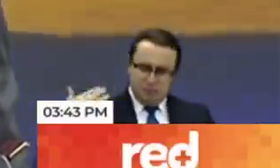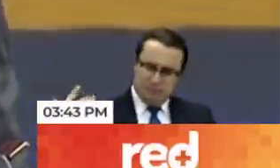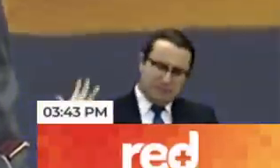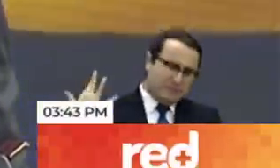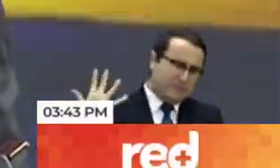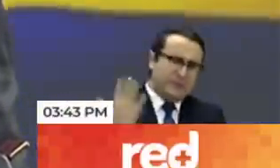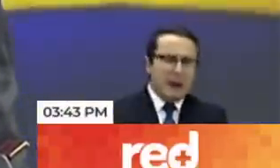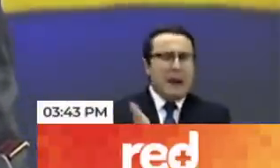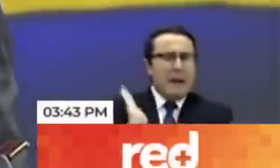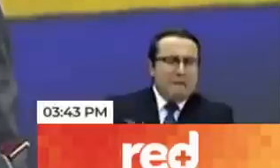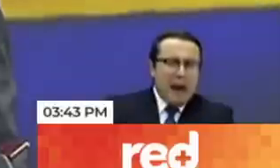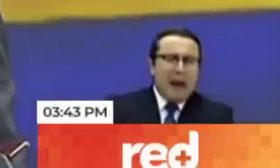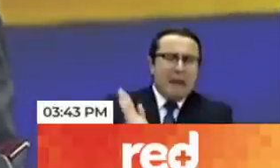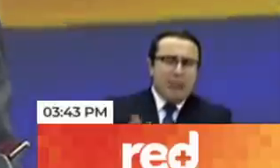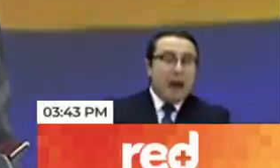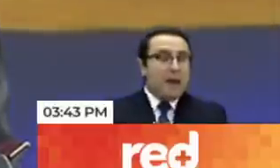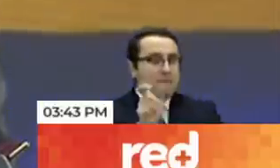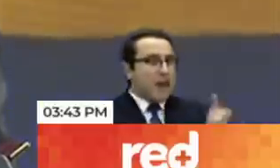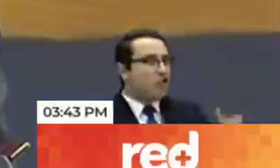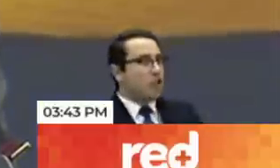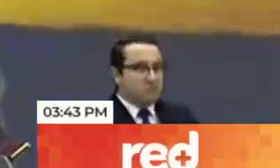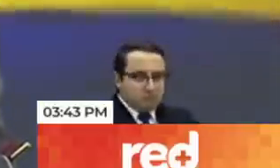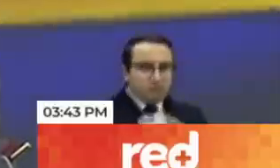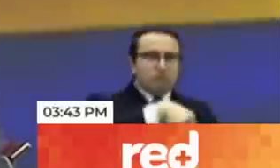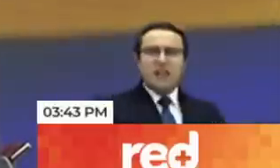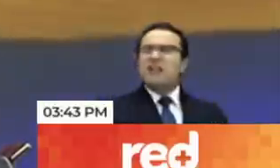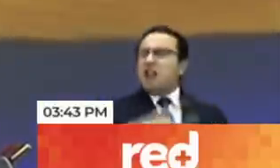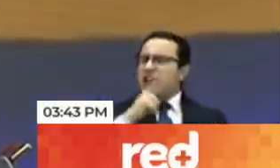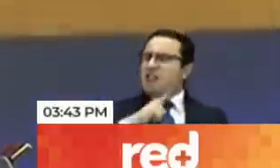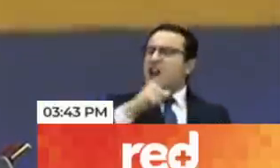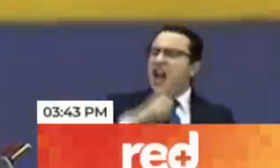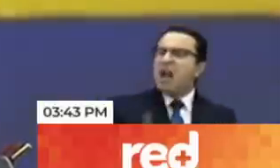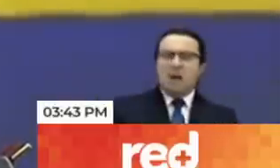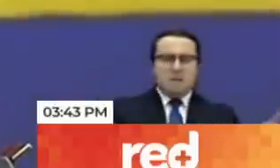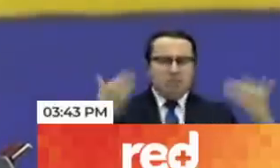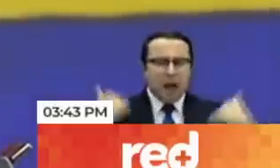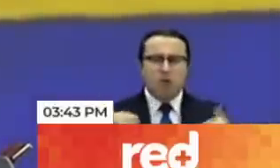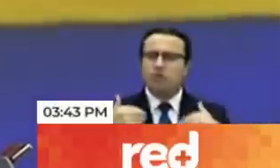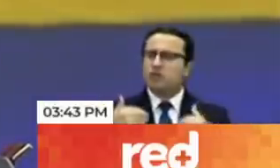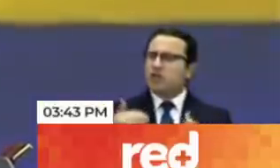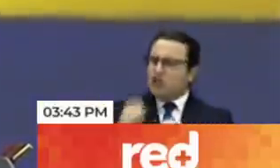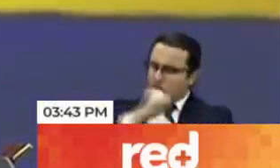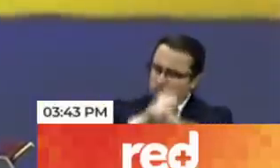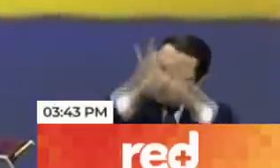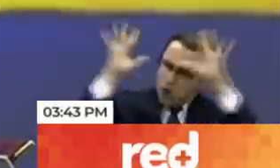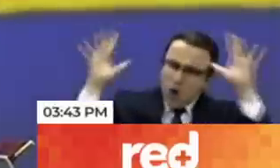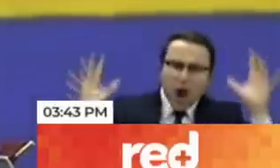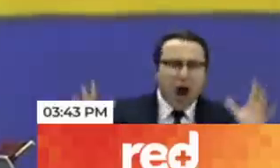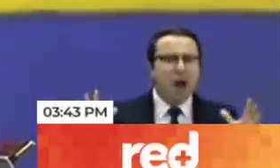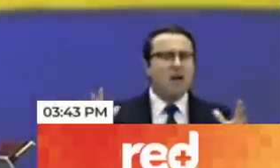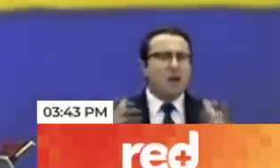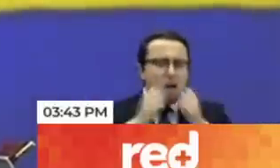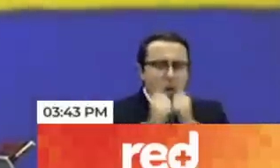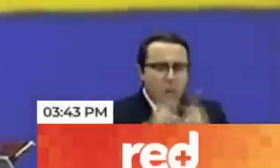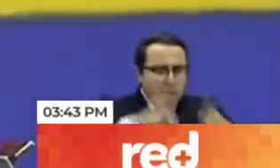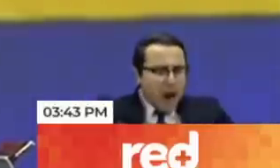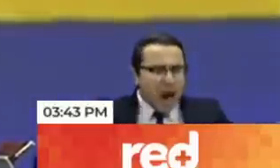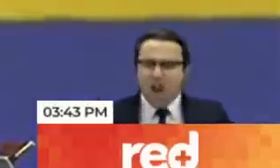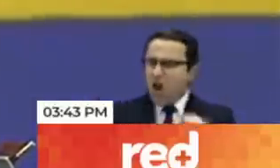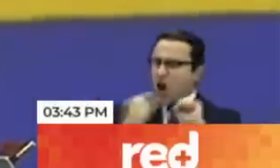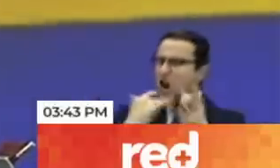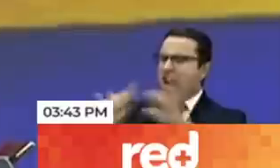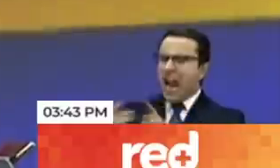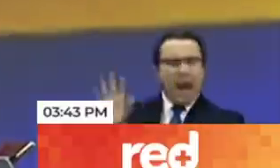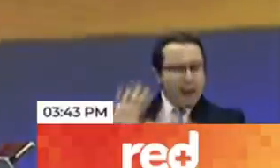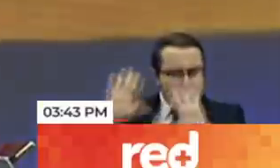se levantaban voces que defendían el humanismo, la ilustración, voces que soñaban con la posibilidad de parar la guerra, la